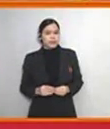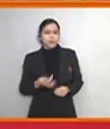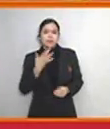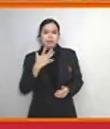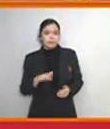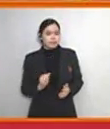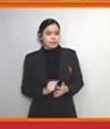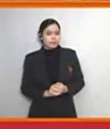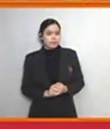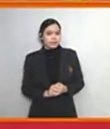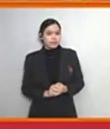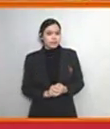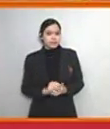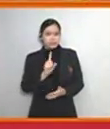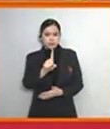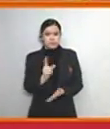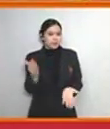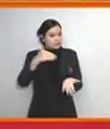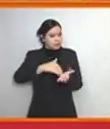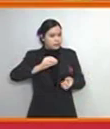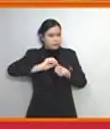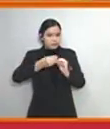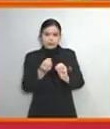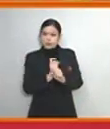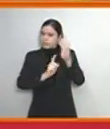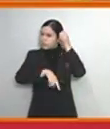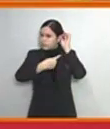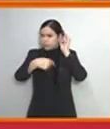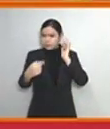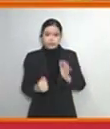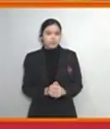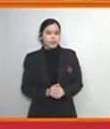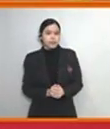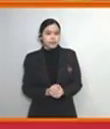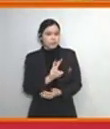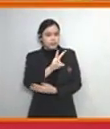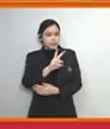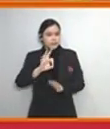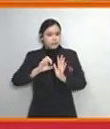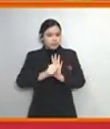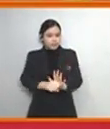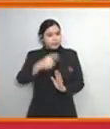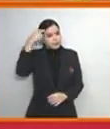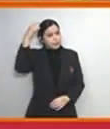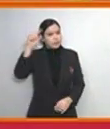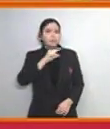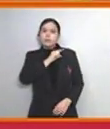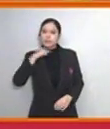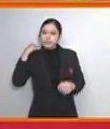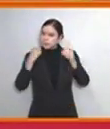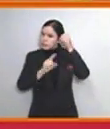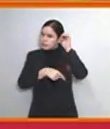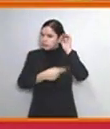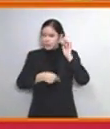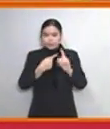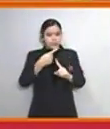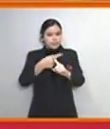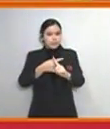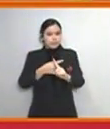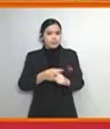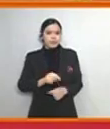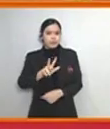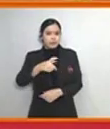suerte, porque este es el 1. El número favorecido para la diaria es el 29 con su símbolo de sueños padre. Para Multi